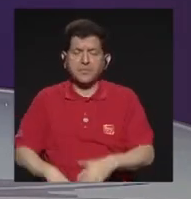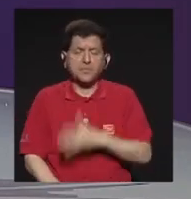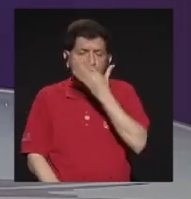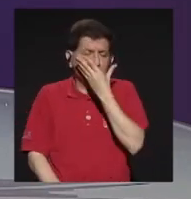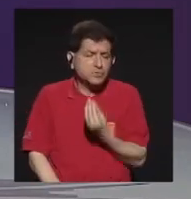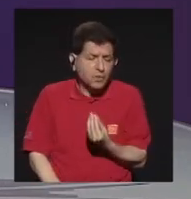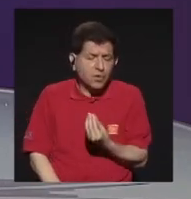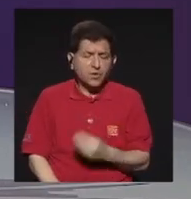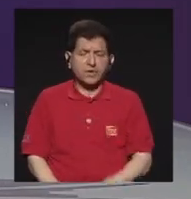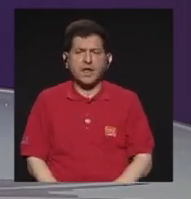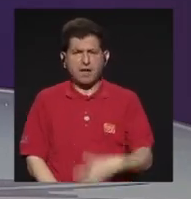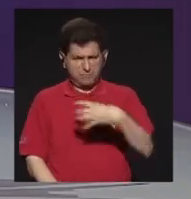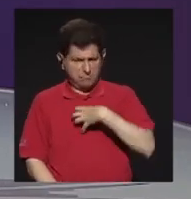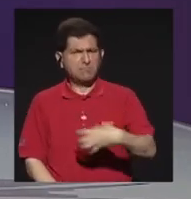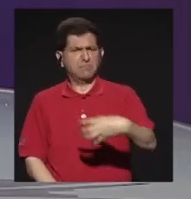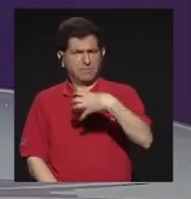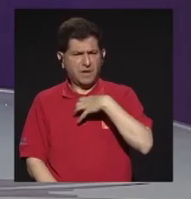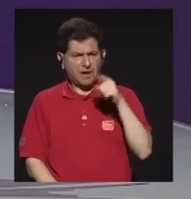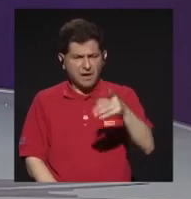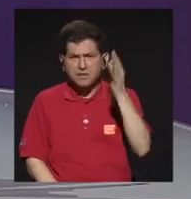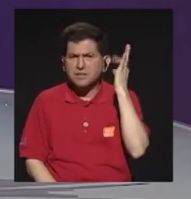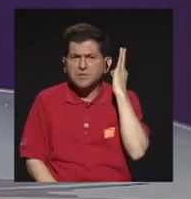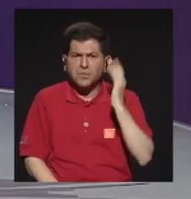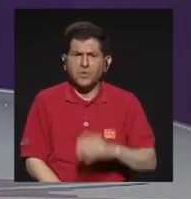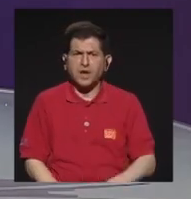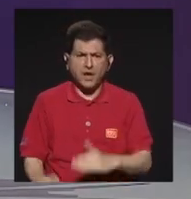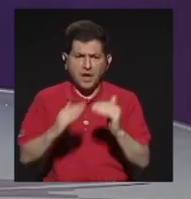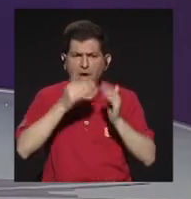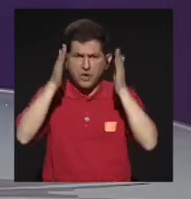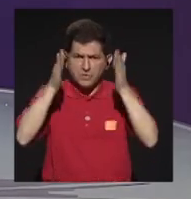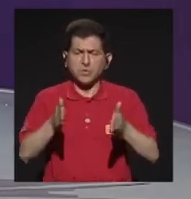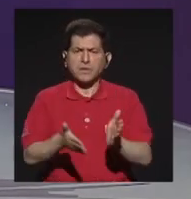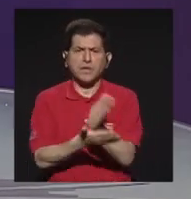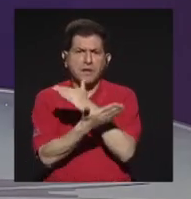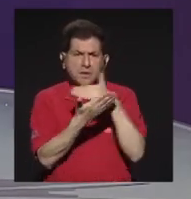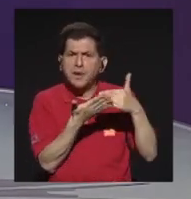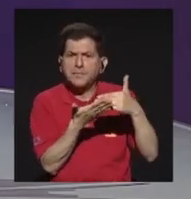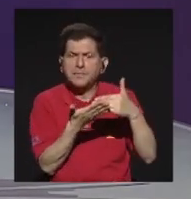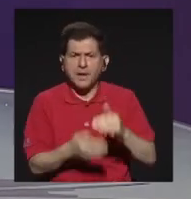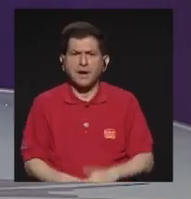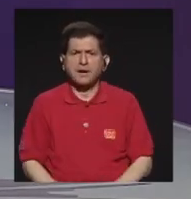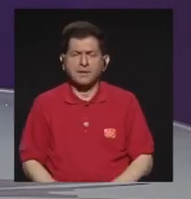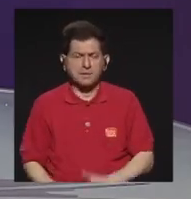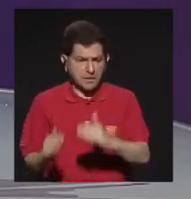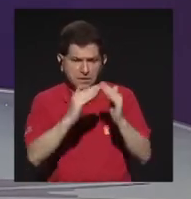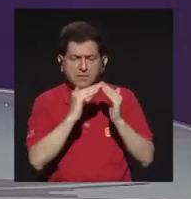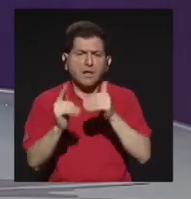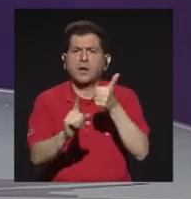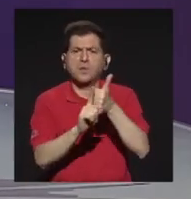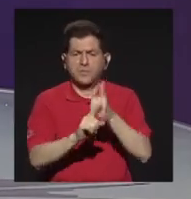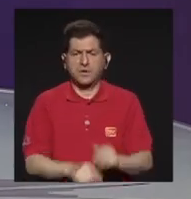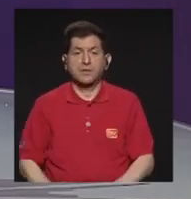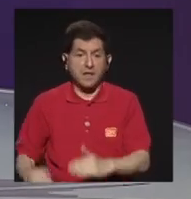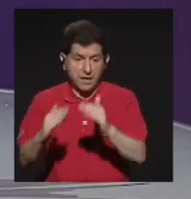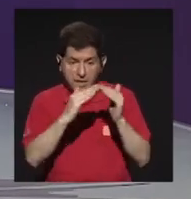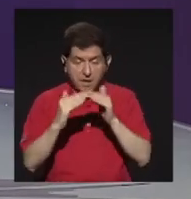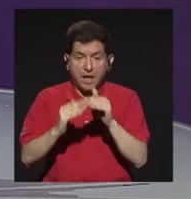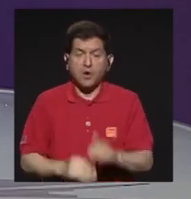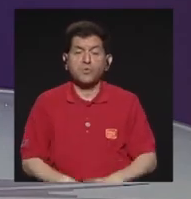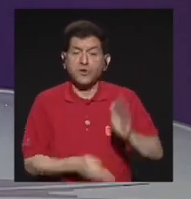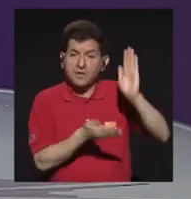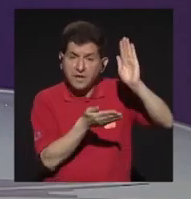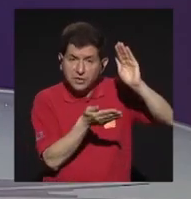y que se reclamen a esas mujeres como ciudadanas y como parte de la comunidad porque la comunidad se